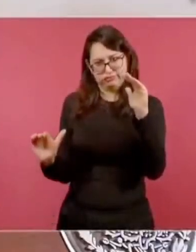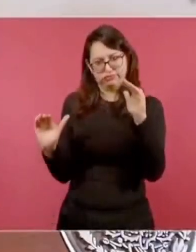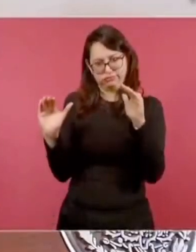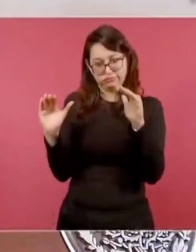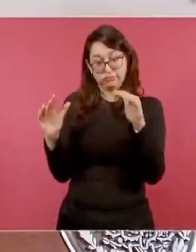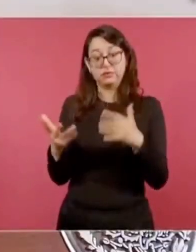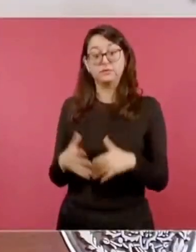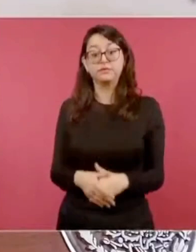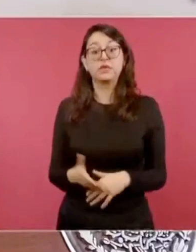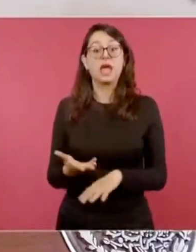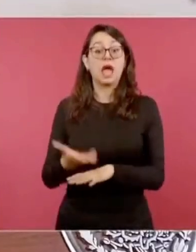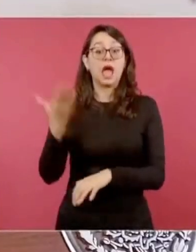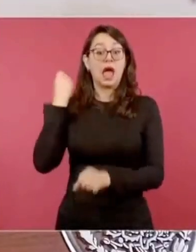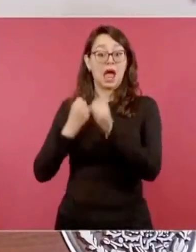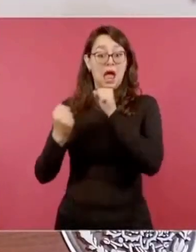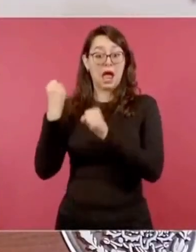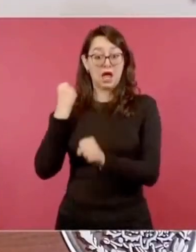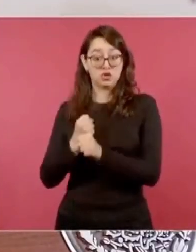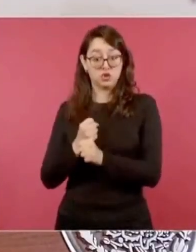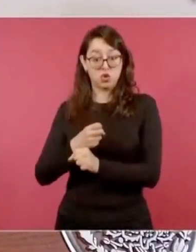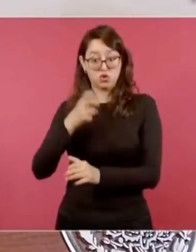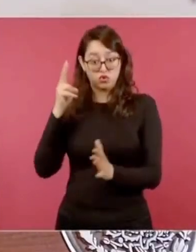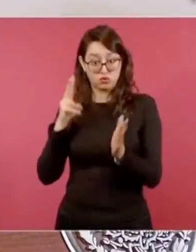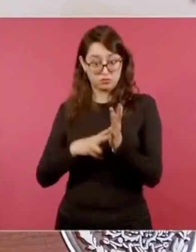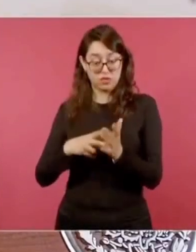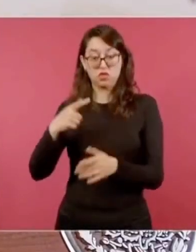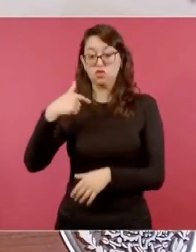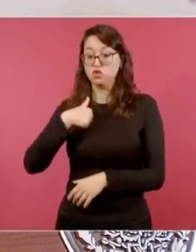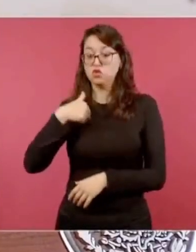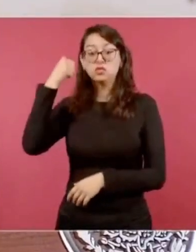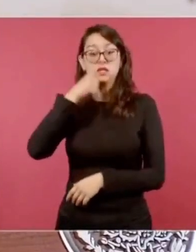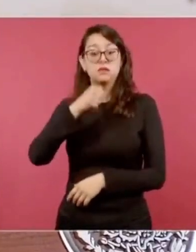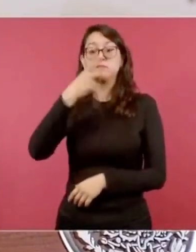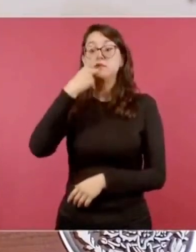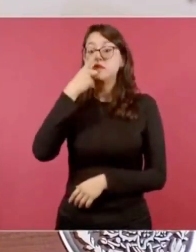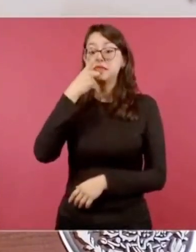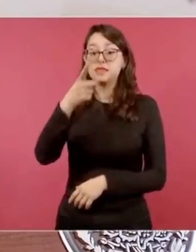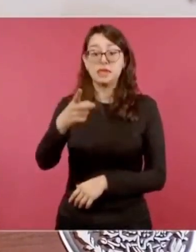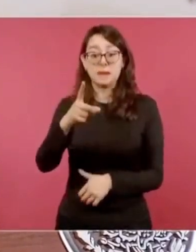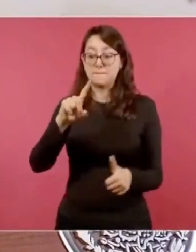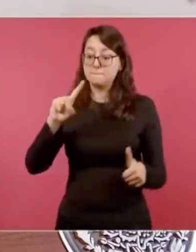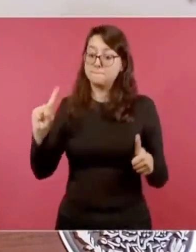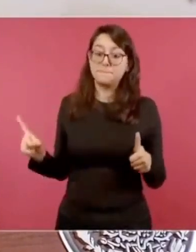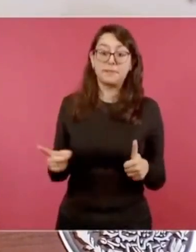México en el año 2000, que por el bien de todos, primero los pobres.